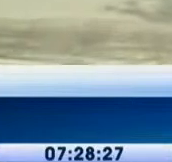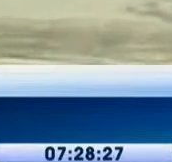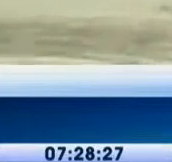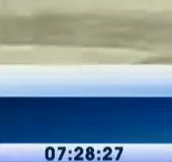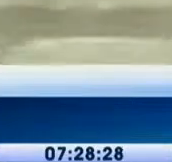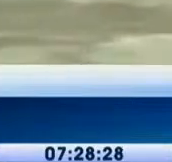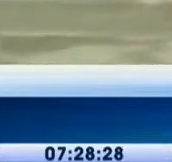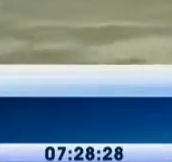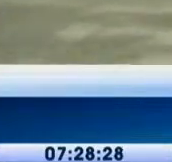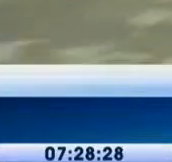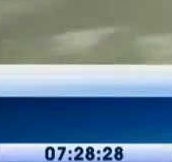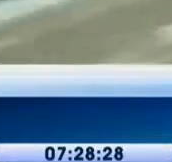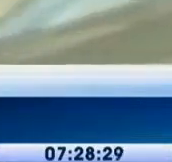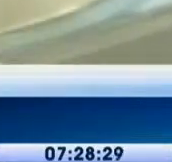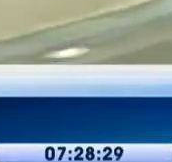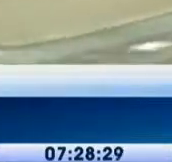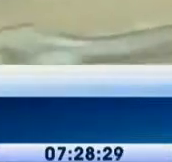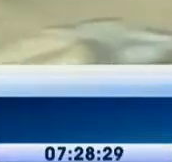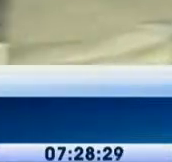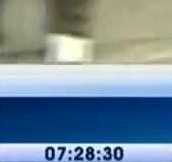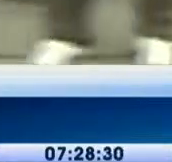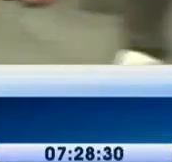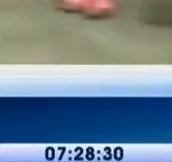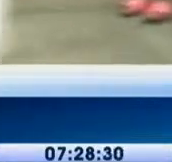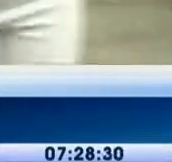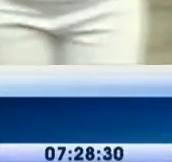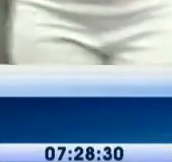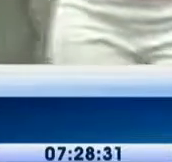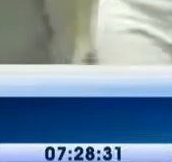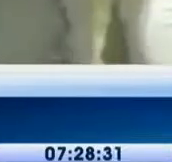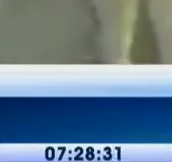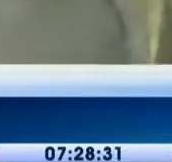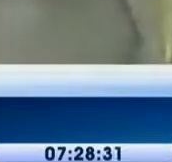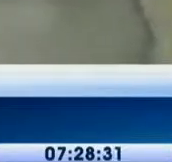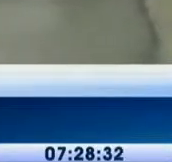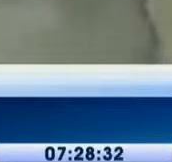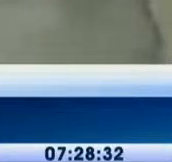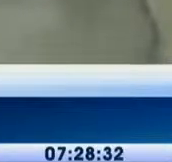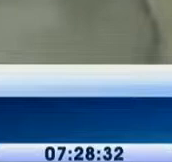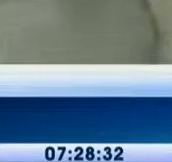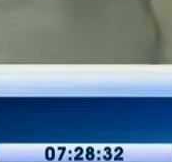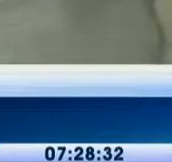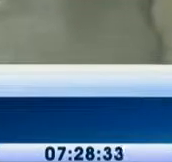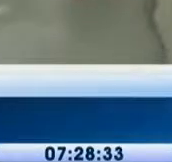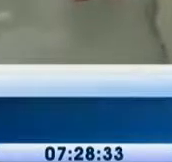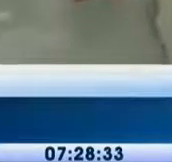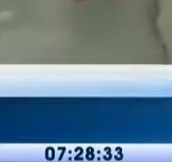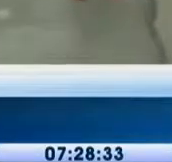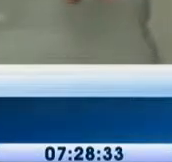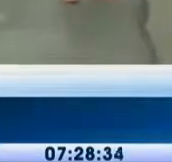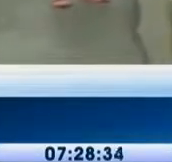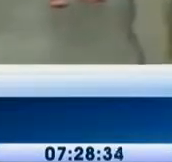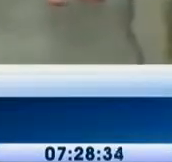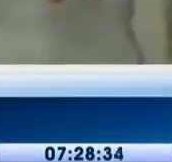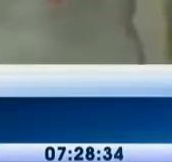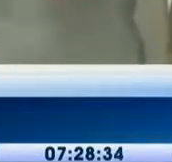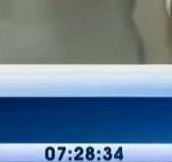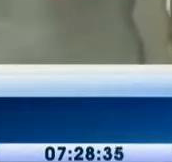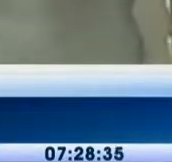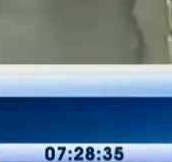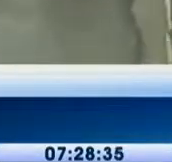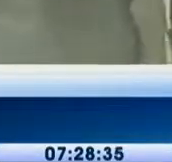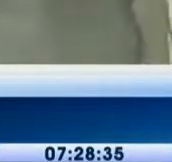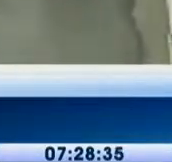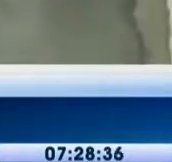la cooperativa El Diamante aquí en la isla Trinitaria. Mientras tanto, vamos a darle paso a nuestra compañera Luisa.